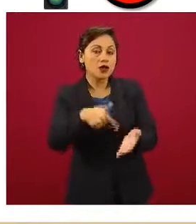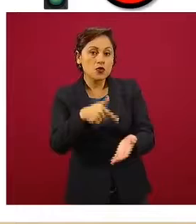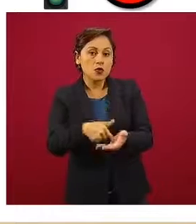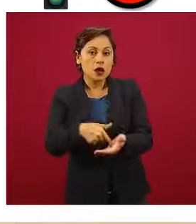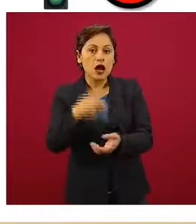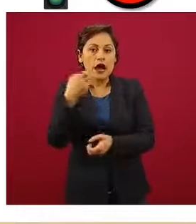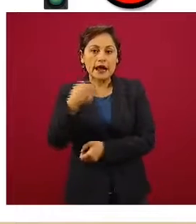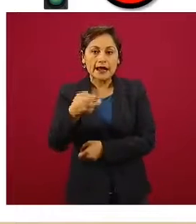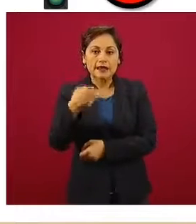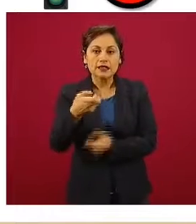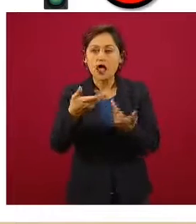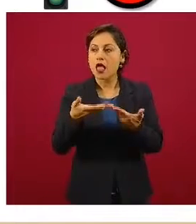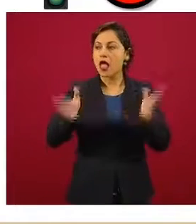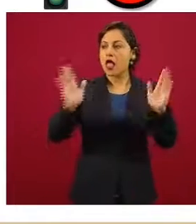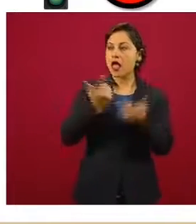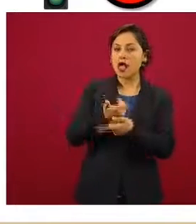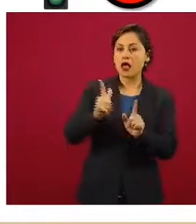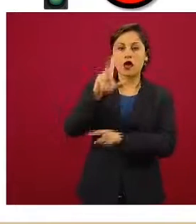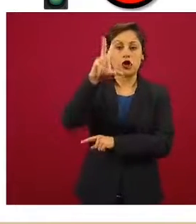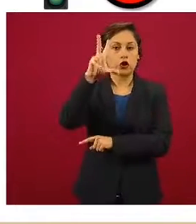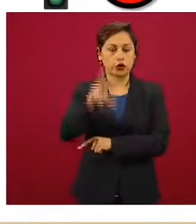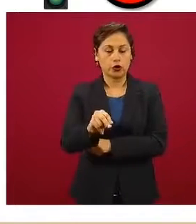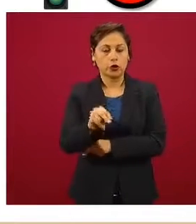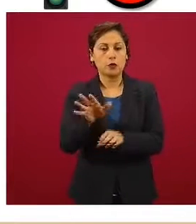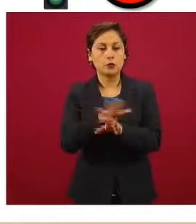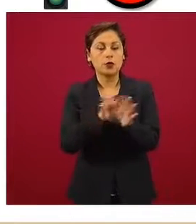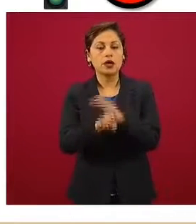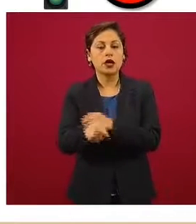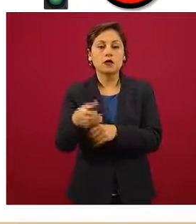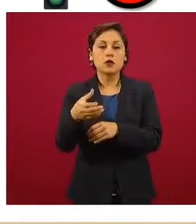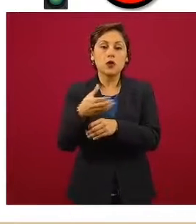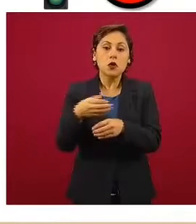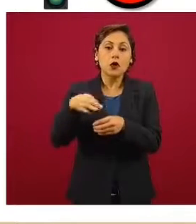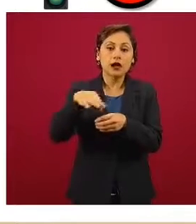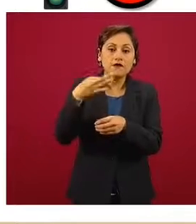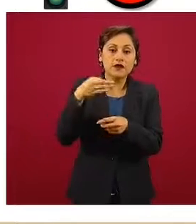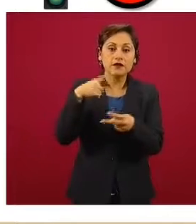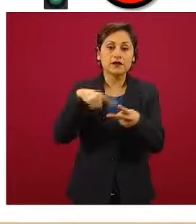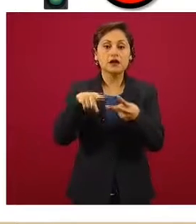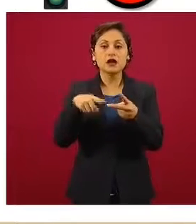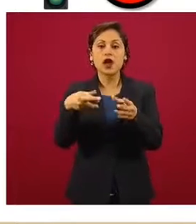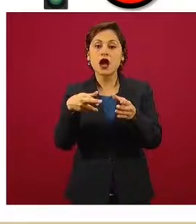alimentos, restaurantes, cafeterías y demás, incluyendo los que